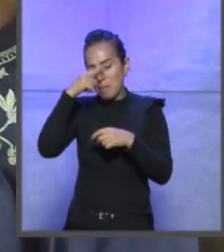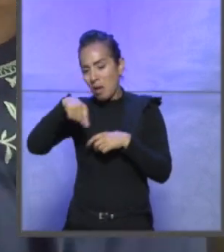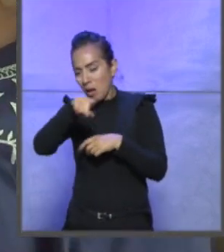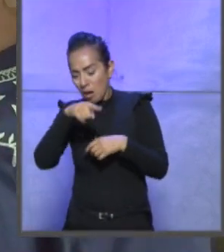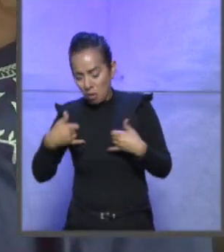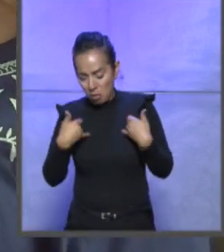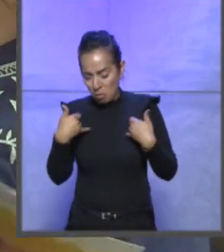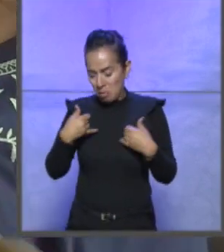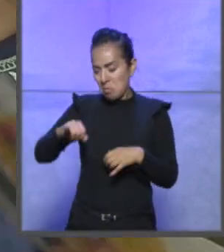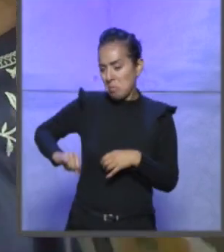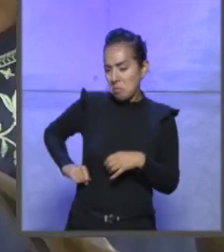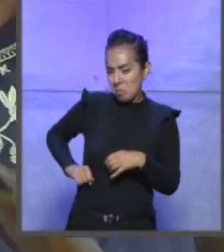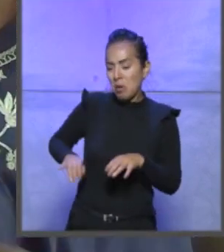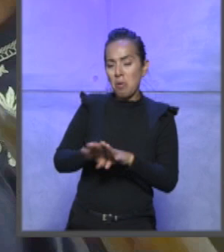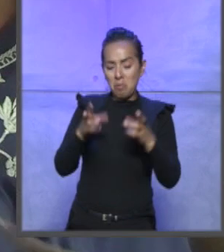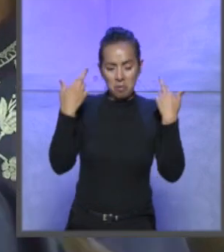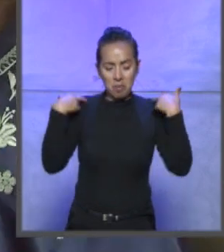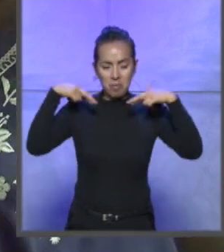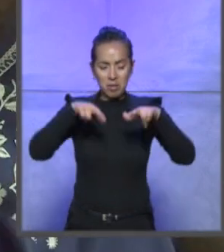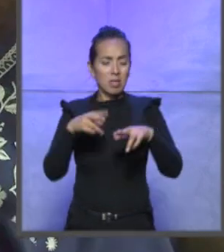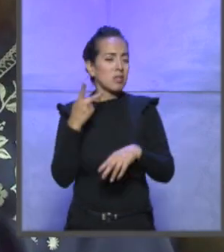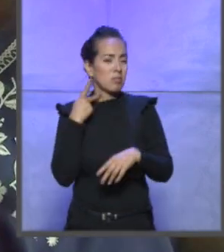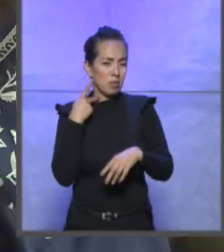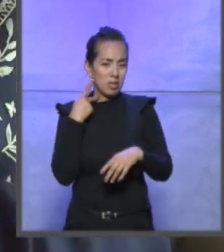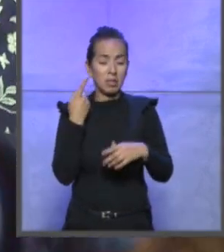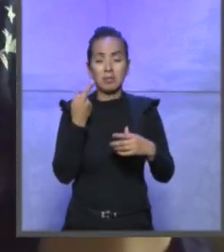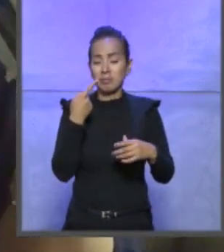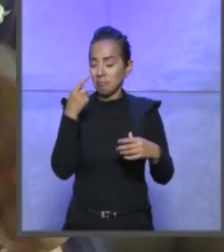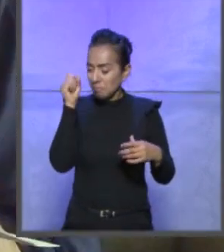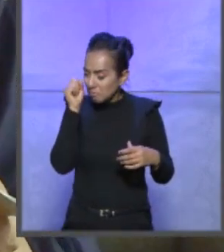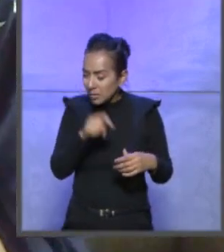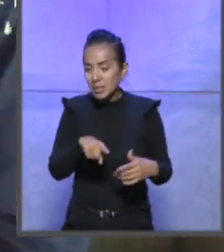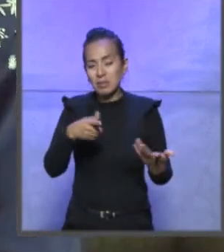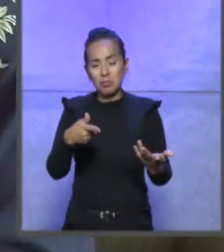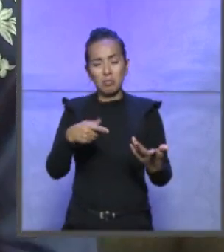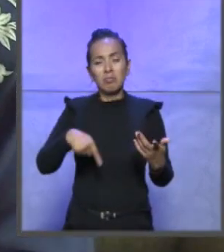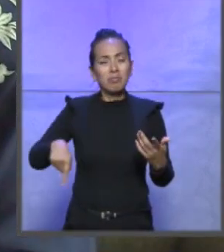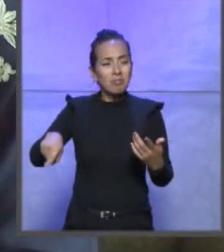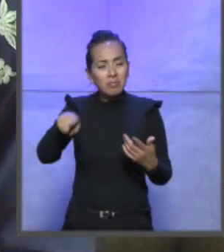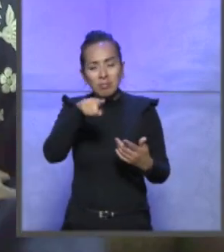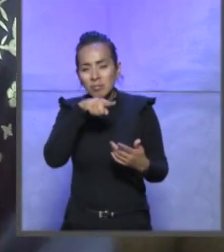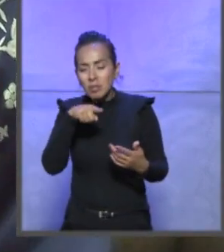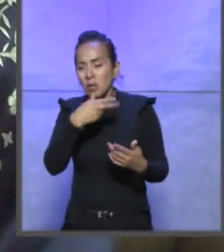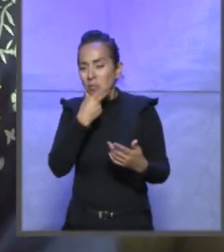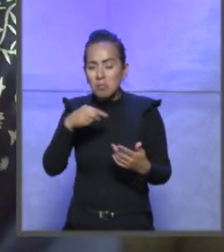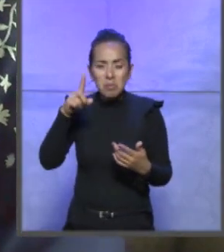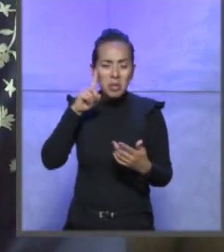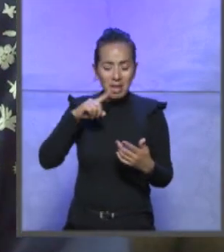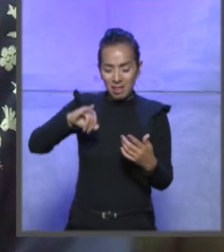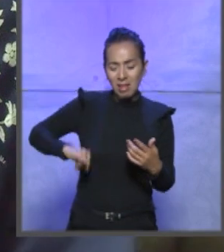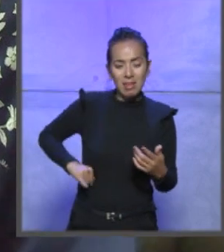estén interesados en participar como representantes políticos, pero también para todos aquellos y todas aquellas que